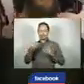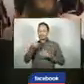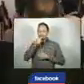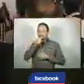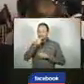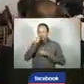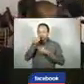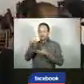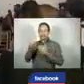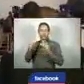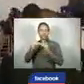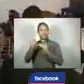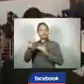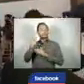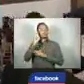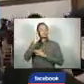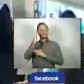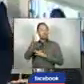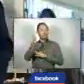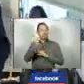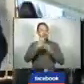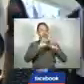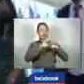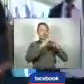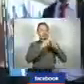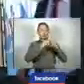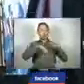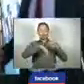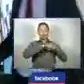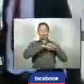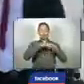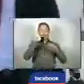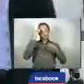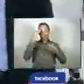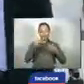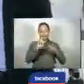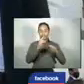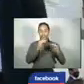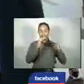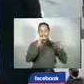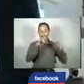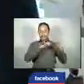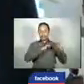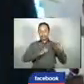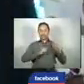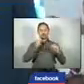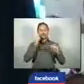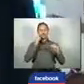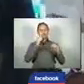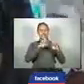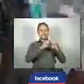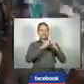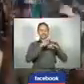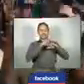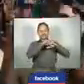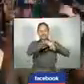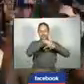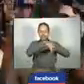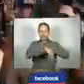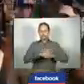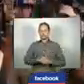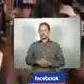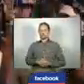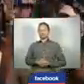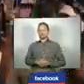noticia que también formará parte de la primera división de fútbol femenino nacional, en Club Deportivo Chalatenango. Muy